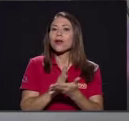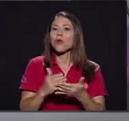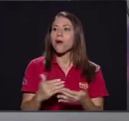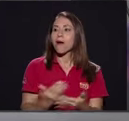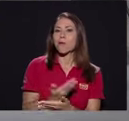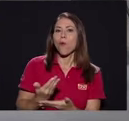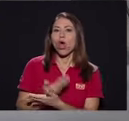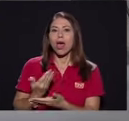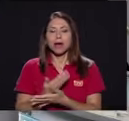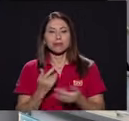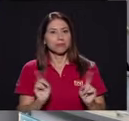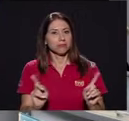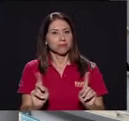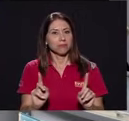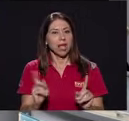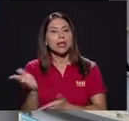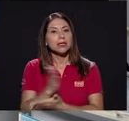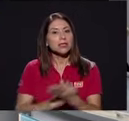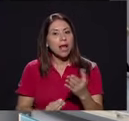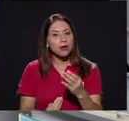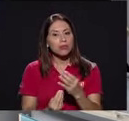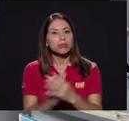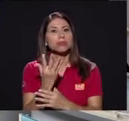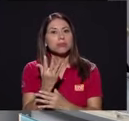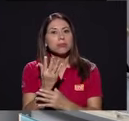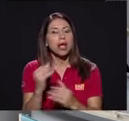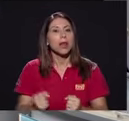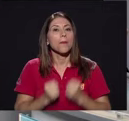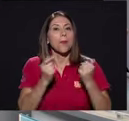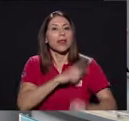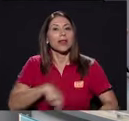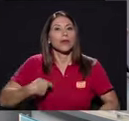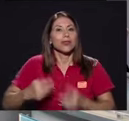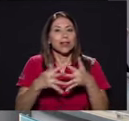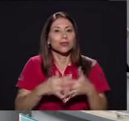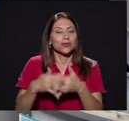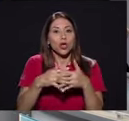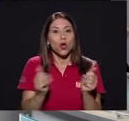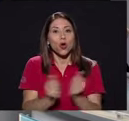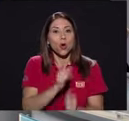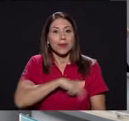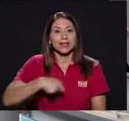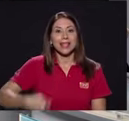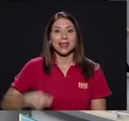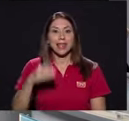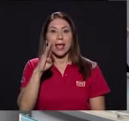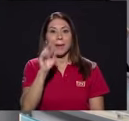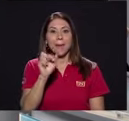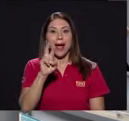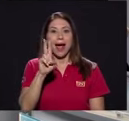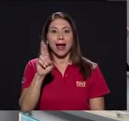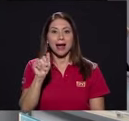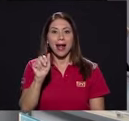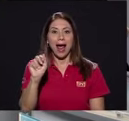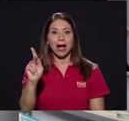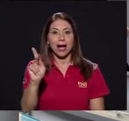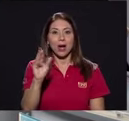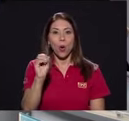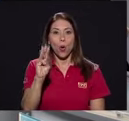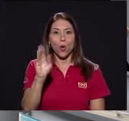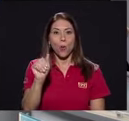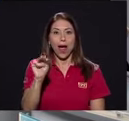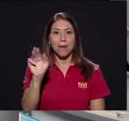moda, sino que es algo que surge precisamente en el Poder Ejecutivo de los Estados Unidos con el presidente Barack Obama, que posteriormente da